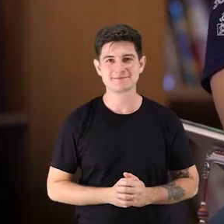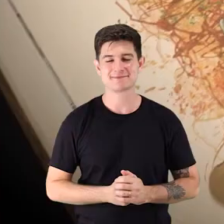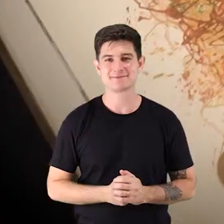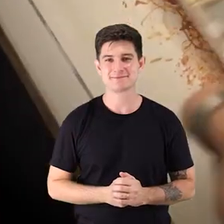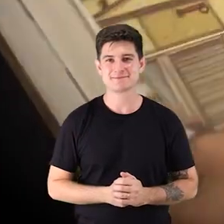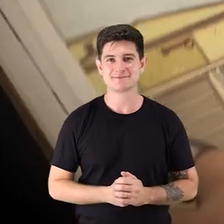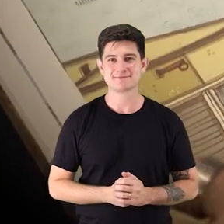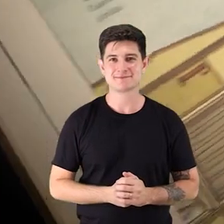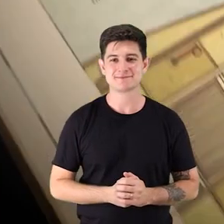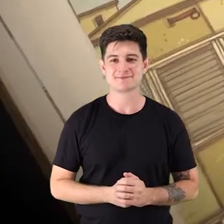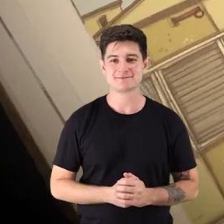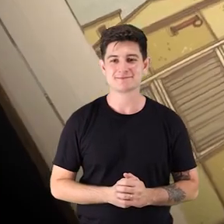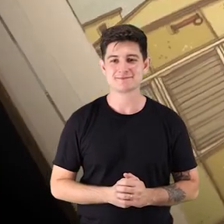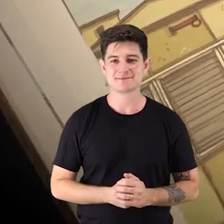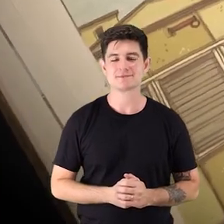vez.